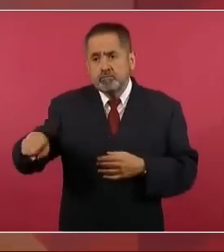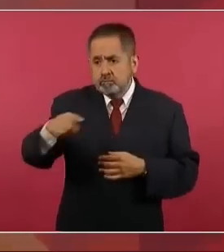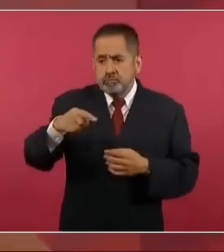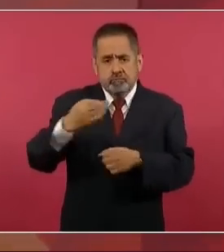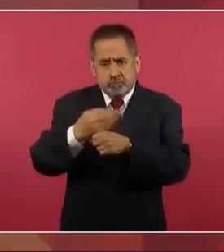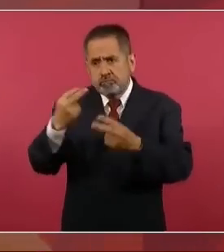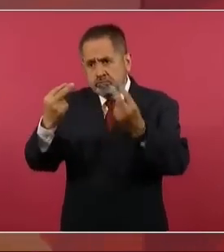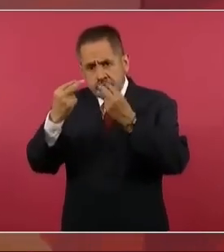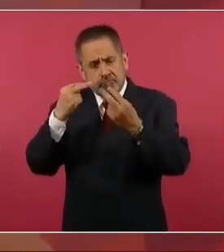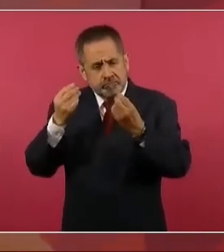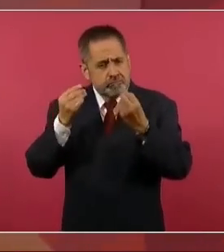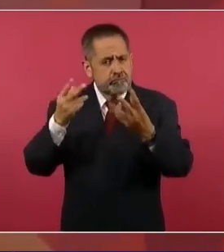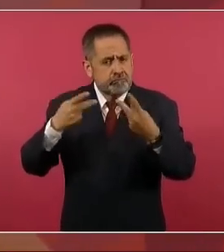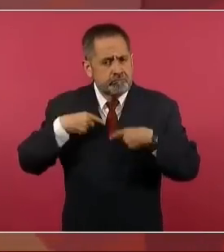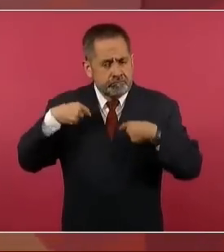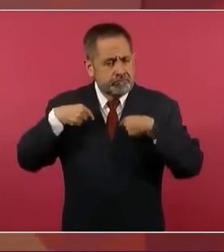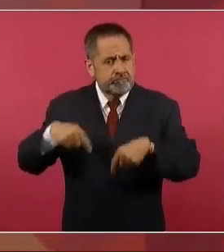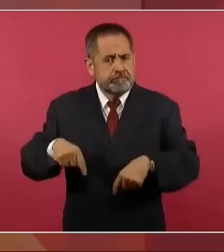escuchando,